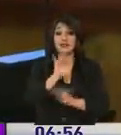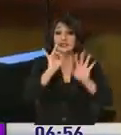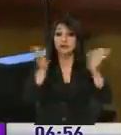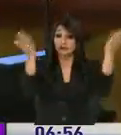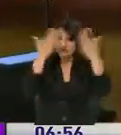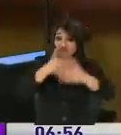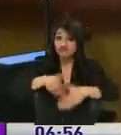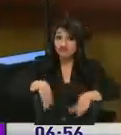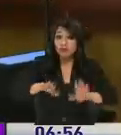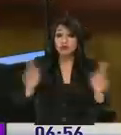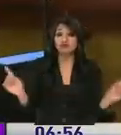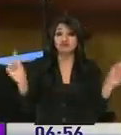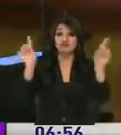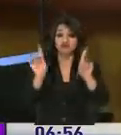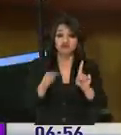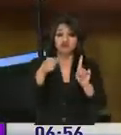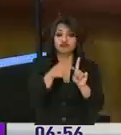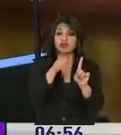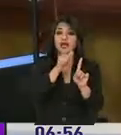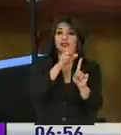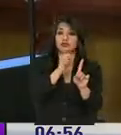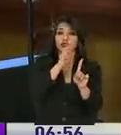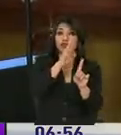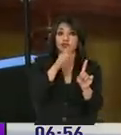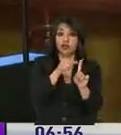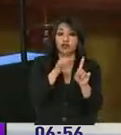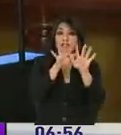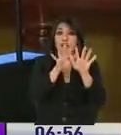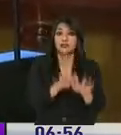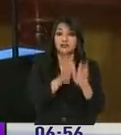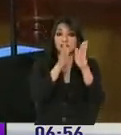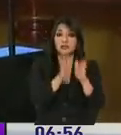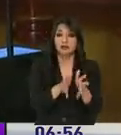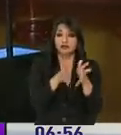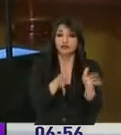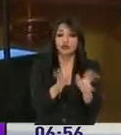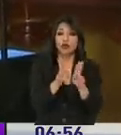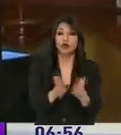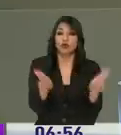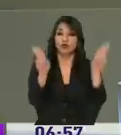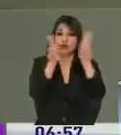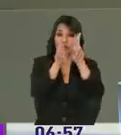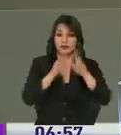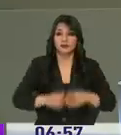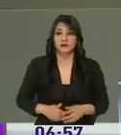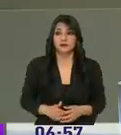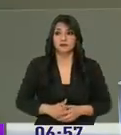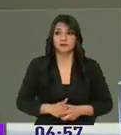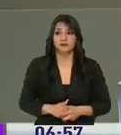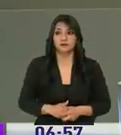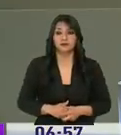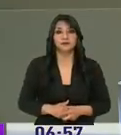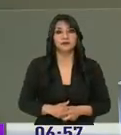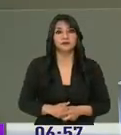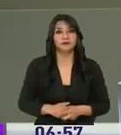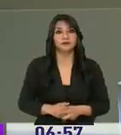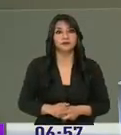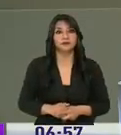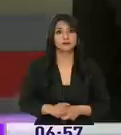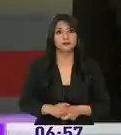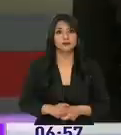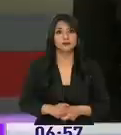un encuentro bilateral con Antonio Guterres, secretario general de la ONU, informó Patricia